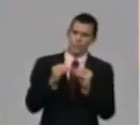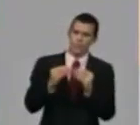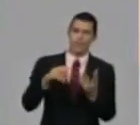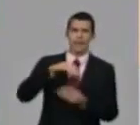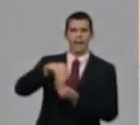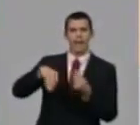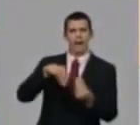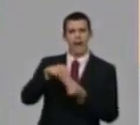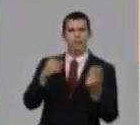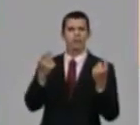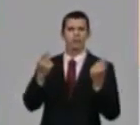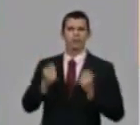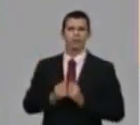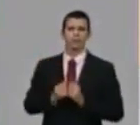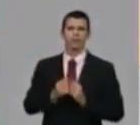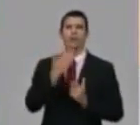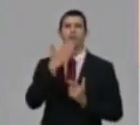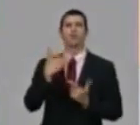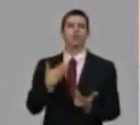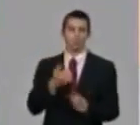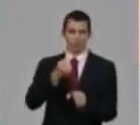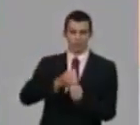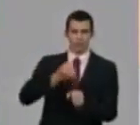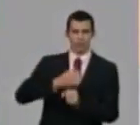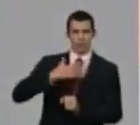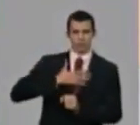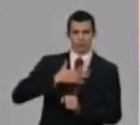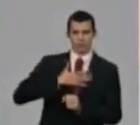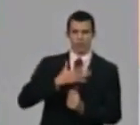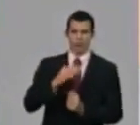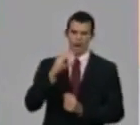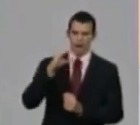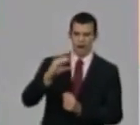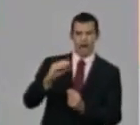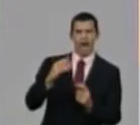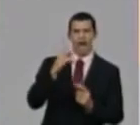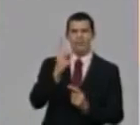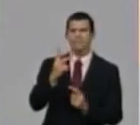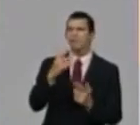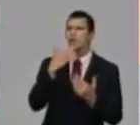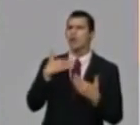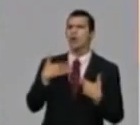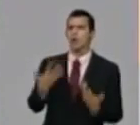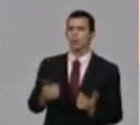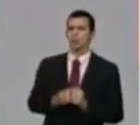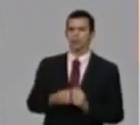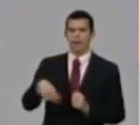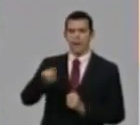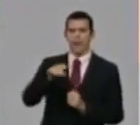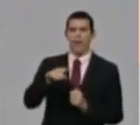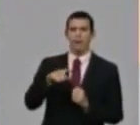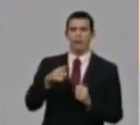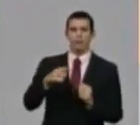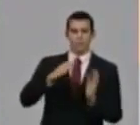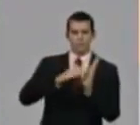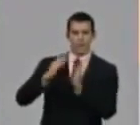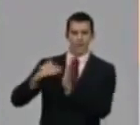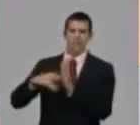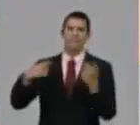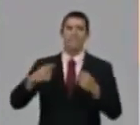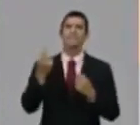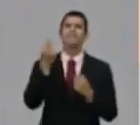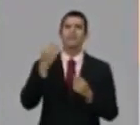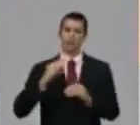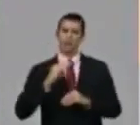tratamiento que se le ha dado a los trabajadores por cuenta propia en materia tributaria, cómo el presupuesto está respaldando todo este despliegue que el país ha tenido que